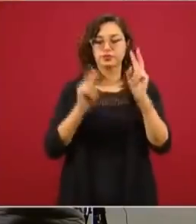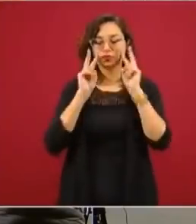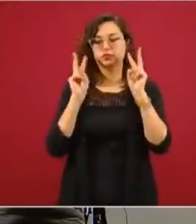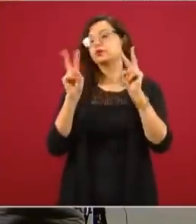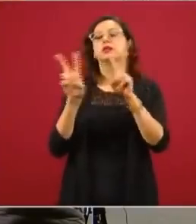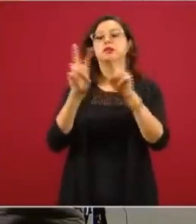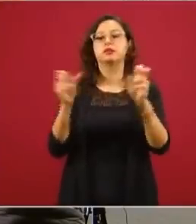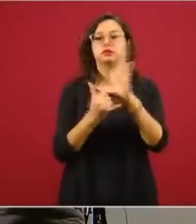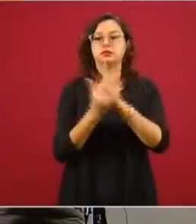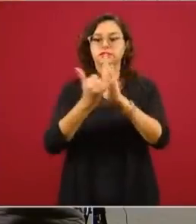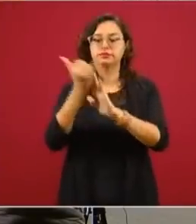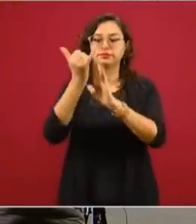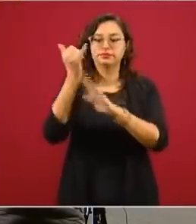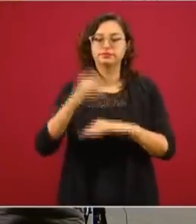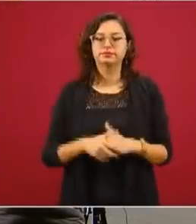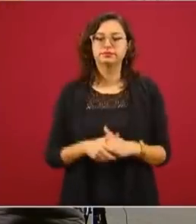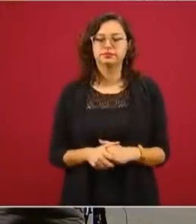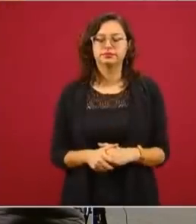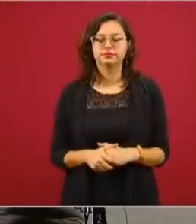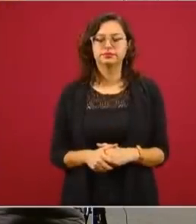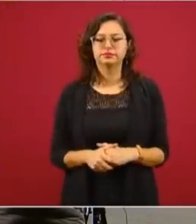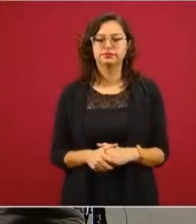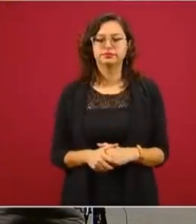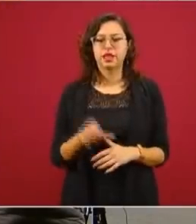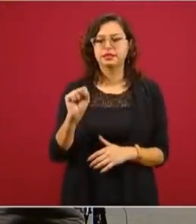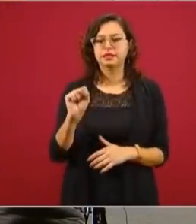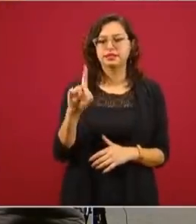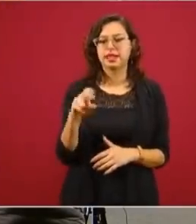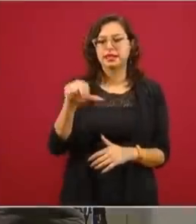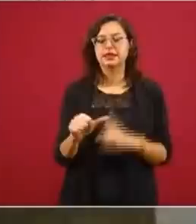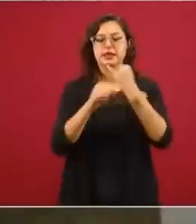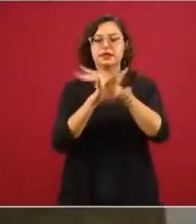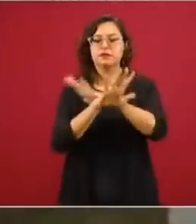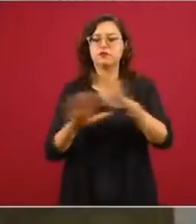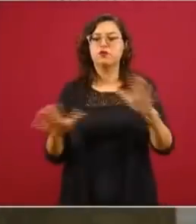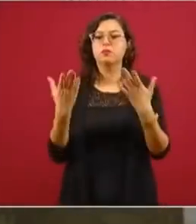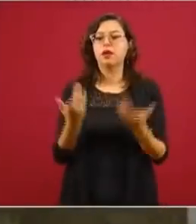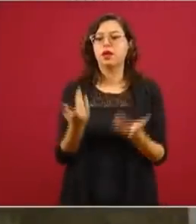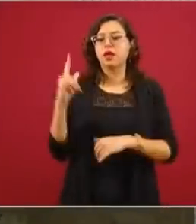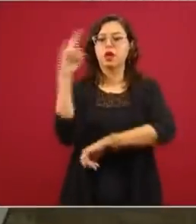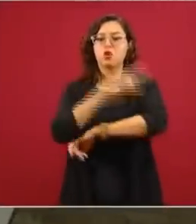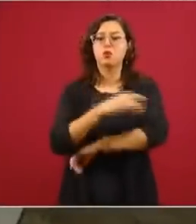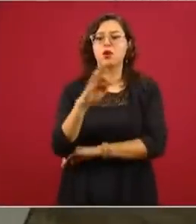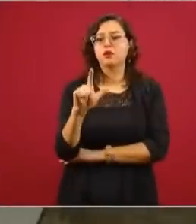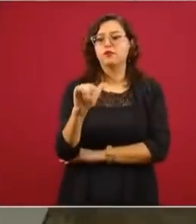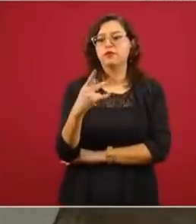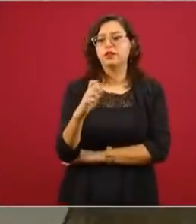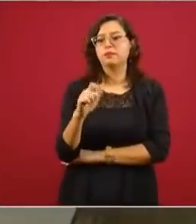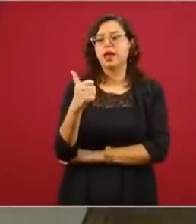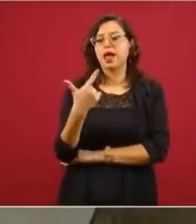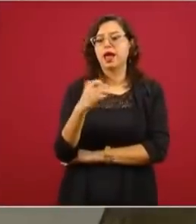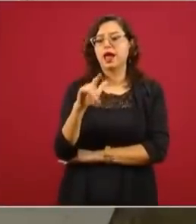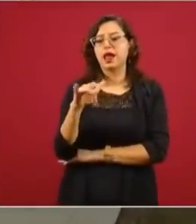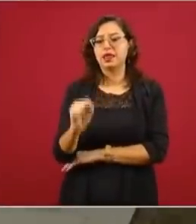al avance de las obras. La Secretaría de la Defensa Nacional informa los avances en la construcción del Aeropuerto Internacional